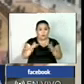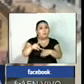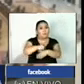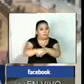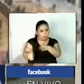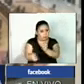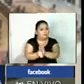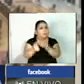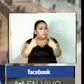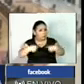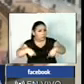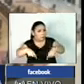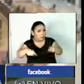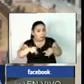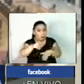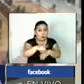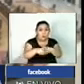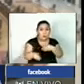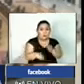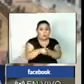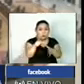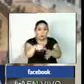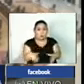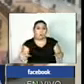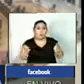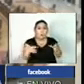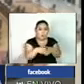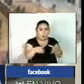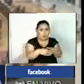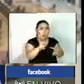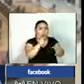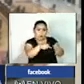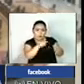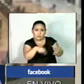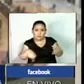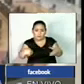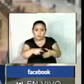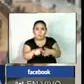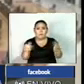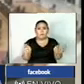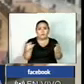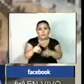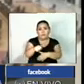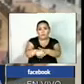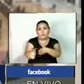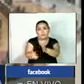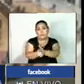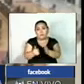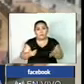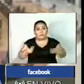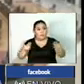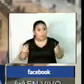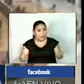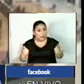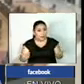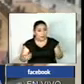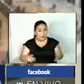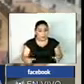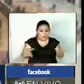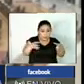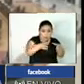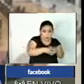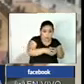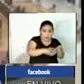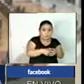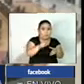continuaba y los diputados que son parte de esta Comisión de Hacienda se encontraban en el desarrollo de la misma y esta mesa legislativa